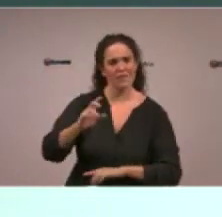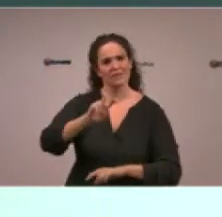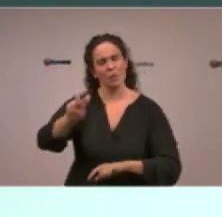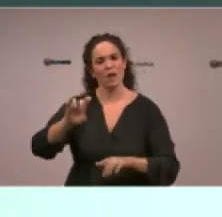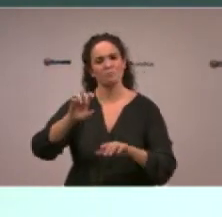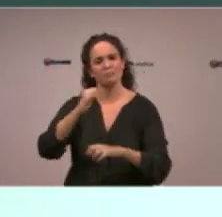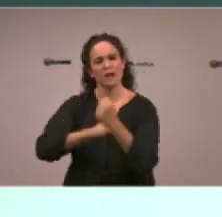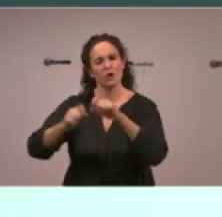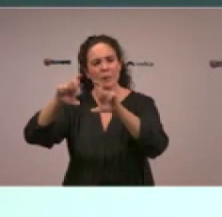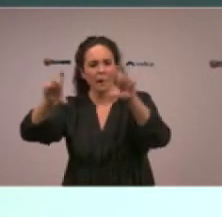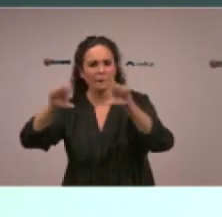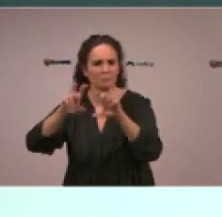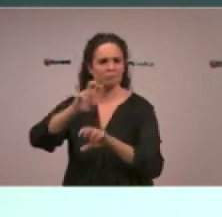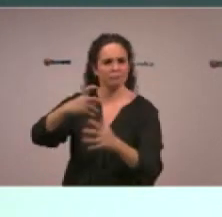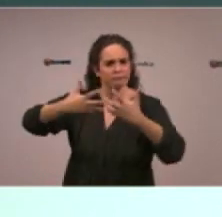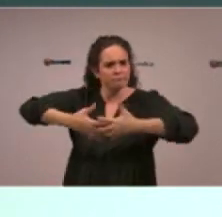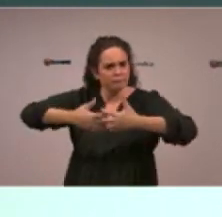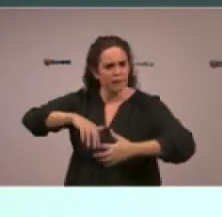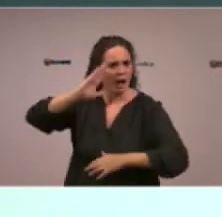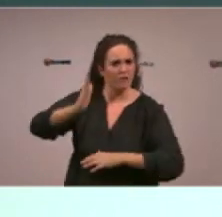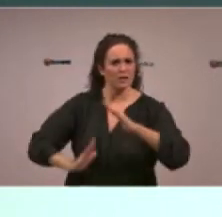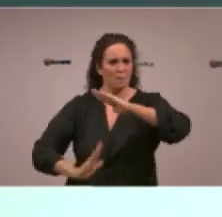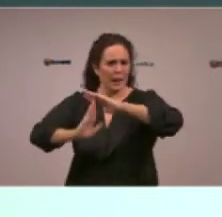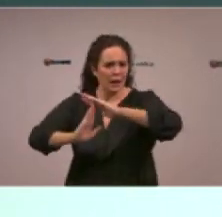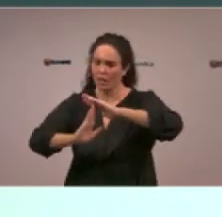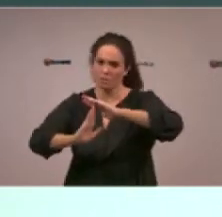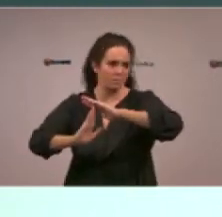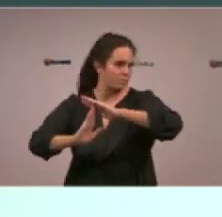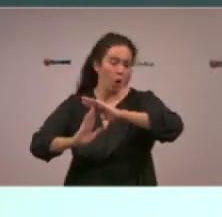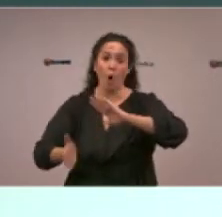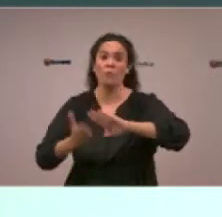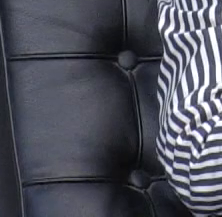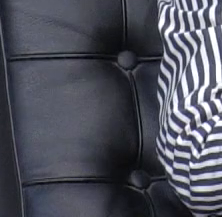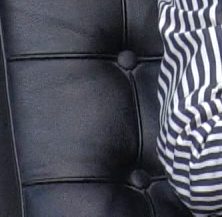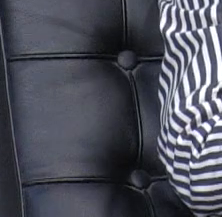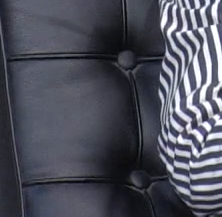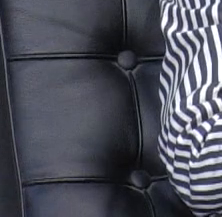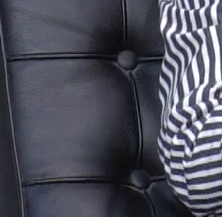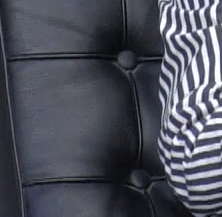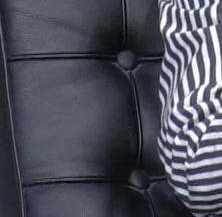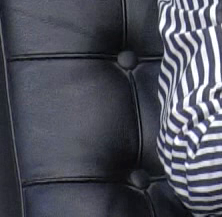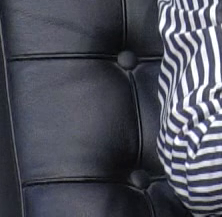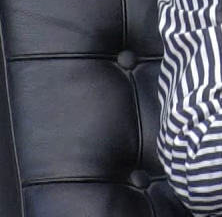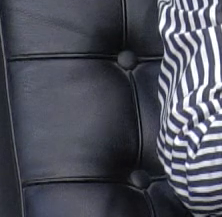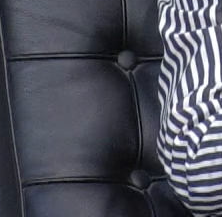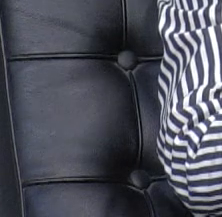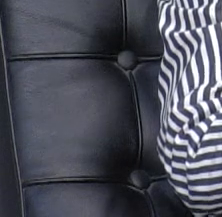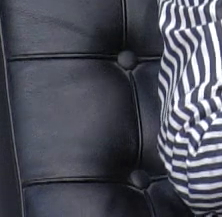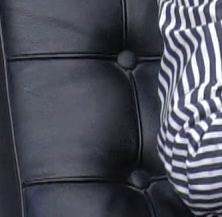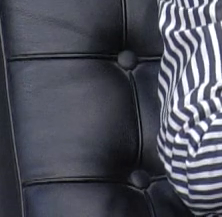sectores económicos del país, industrias del país, se encuentren paralizadas o en riesgo de paralización. Bueno, pues ha sido